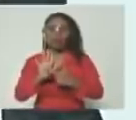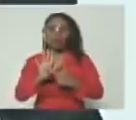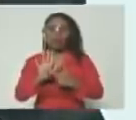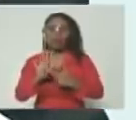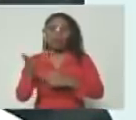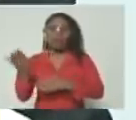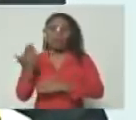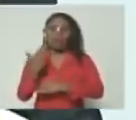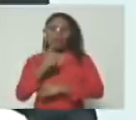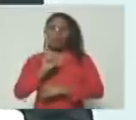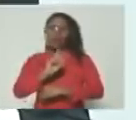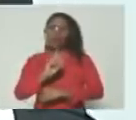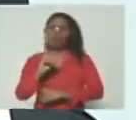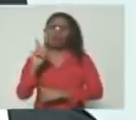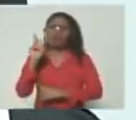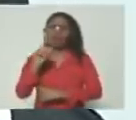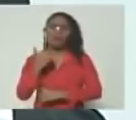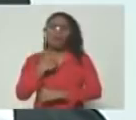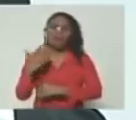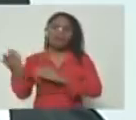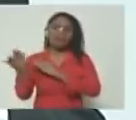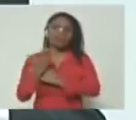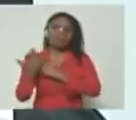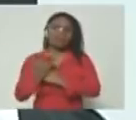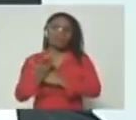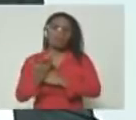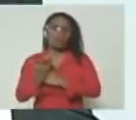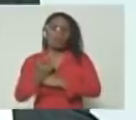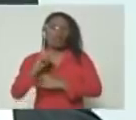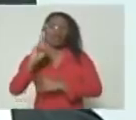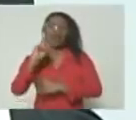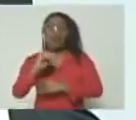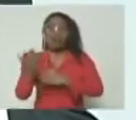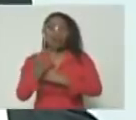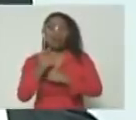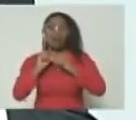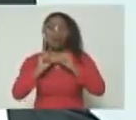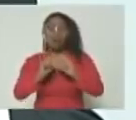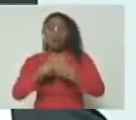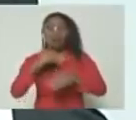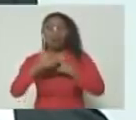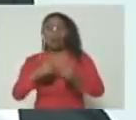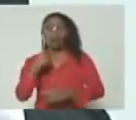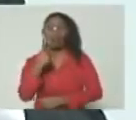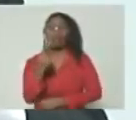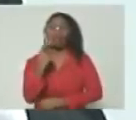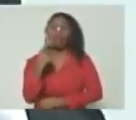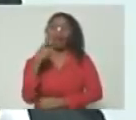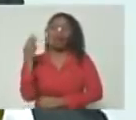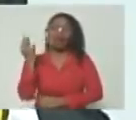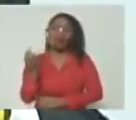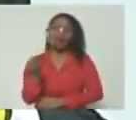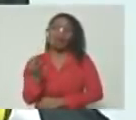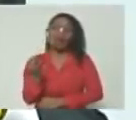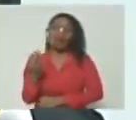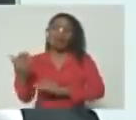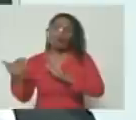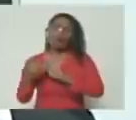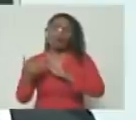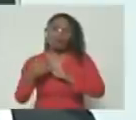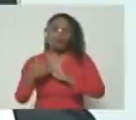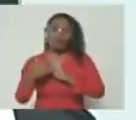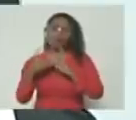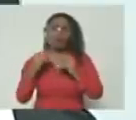sanciones, no, es que a nosotros también nos han sancionado. Y nos van a sancionar por seguir diciendo la verdad. Las sanciones afectaron la